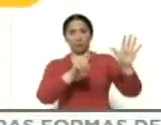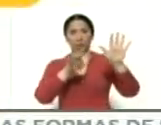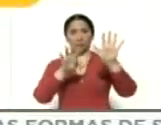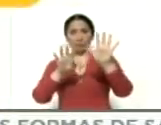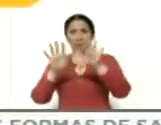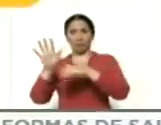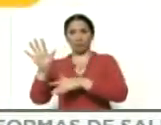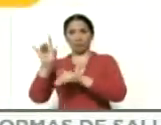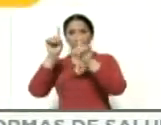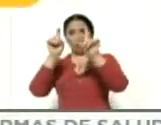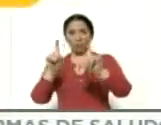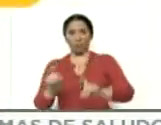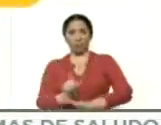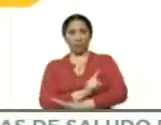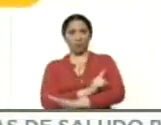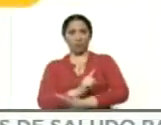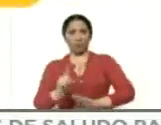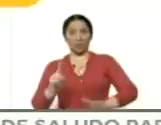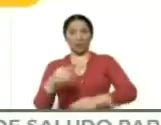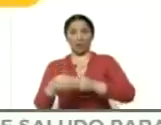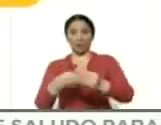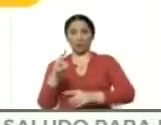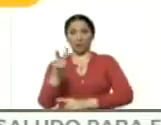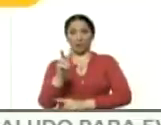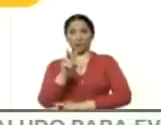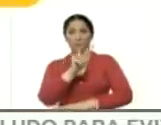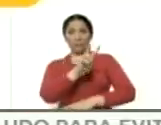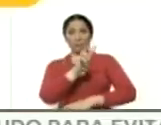897.695 pruebas diagnósticas,